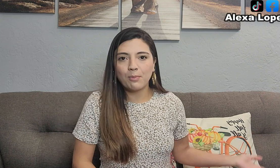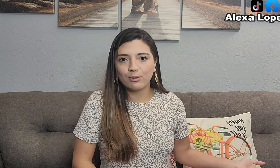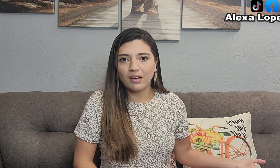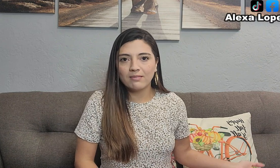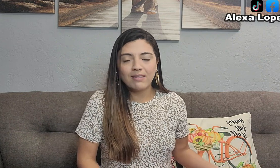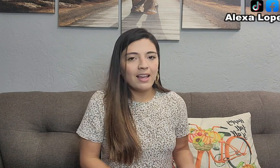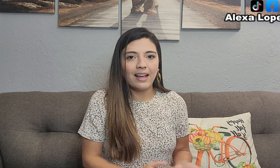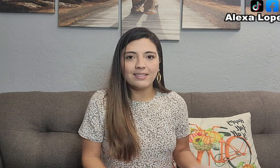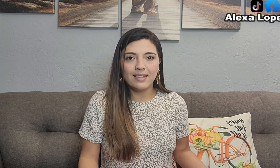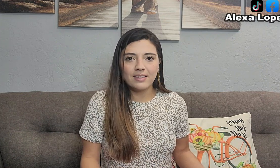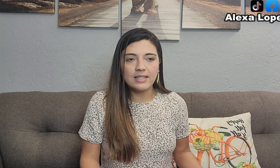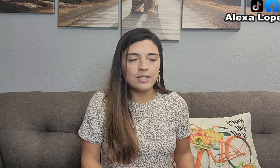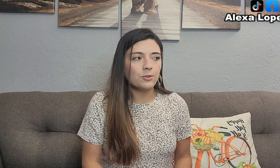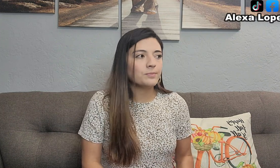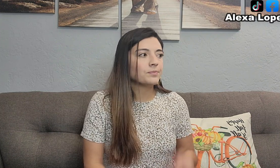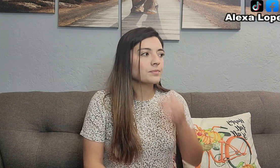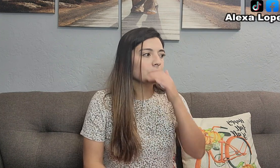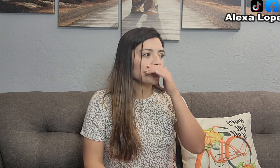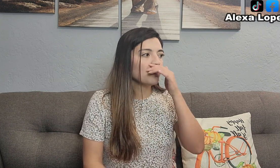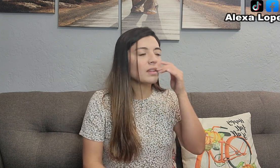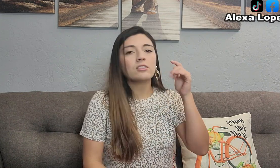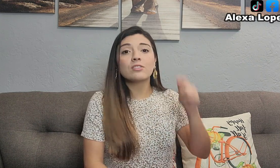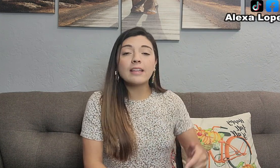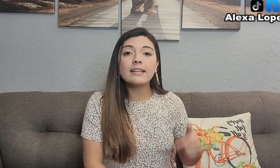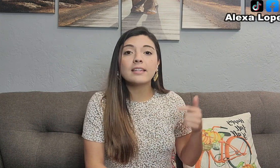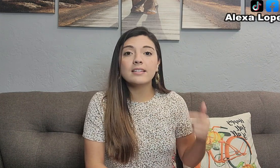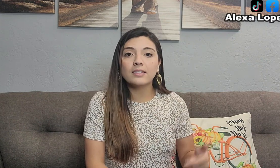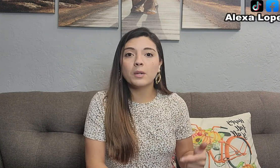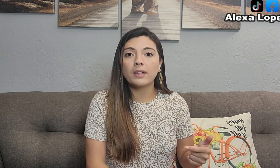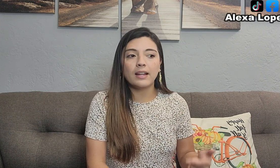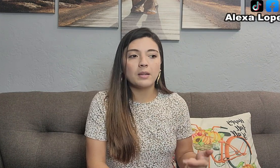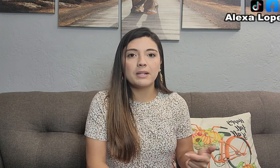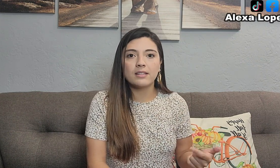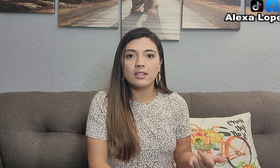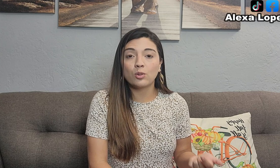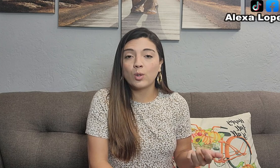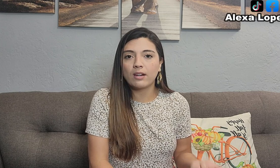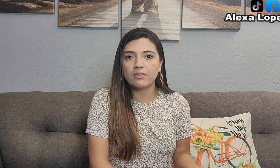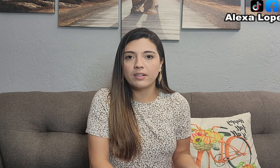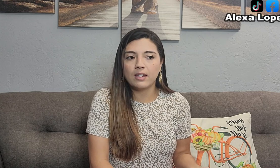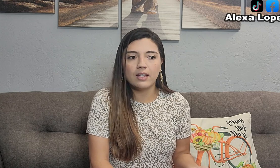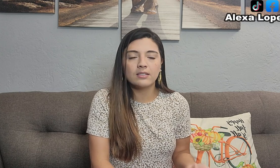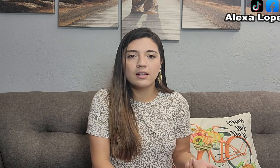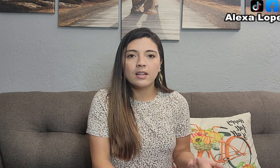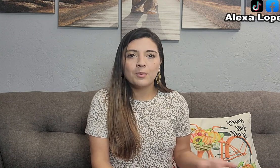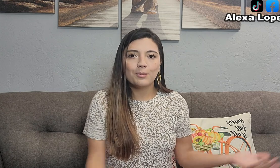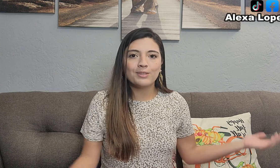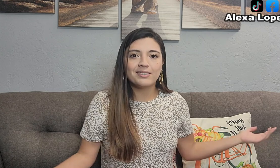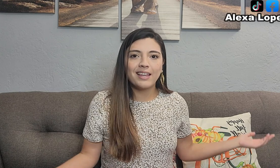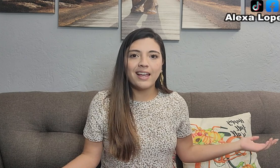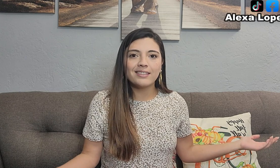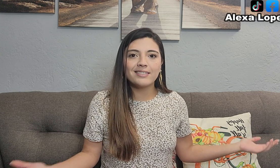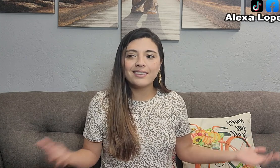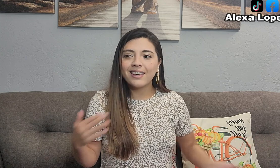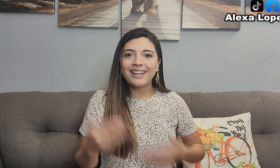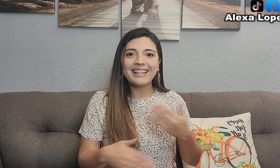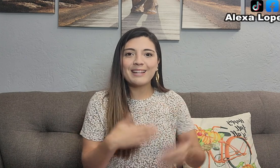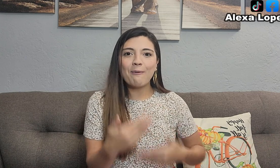se transportan, así de sencillo. Entonces, esta iniciativa que él también está haciendo con las refinerías, pues es